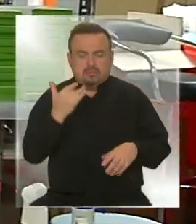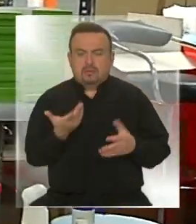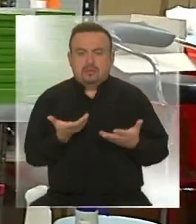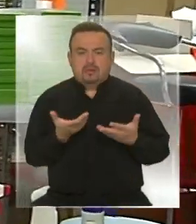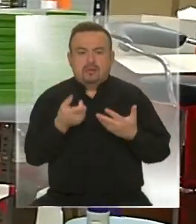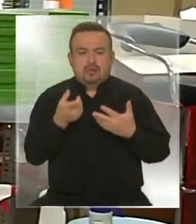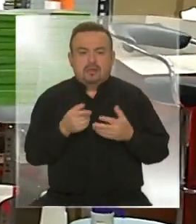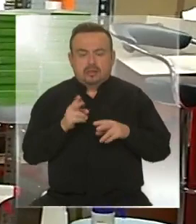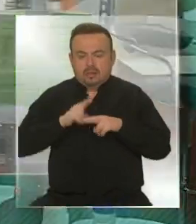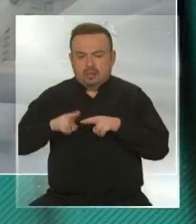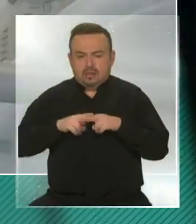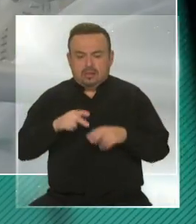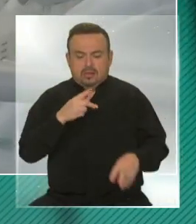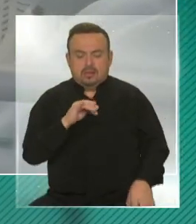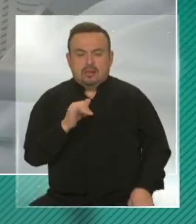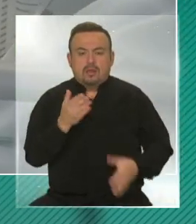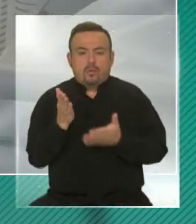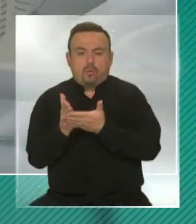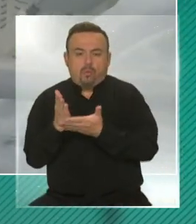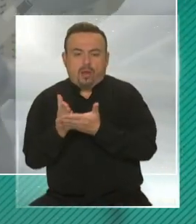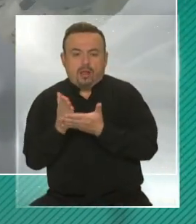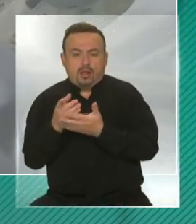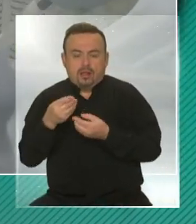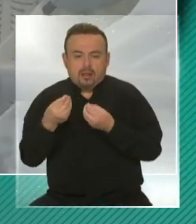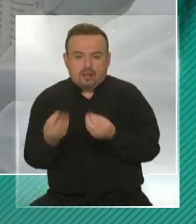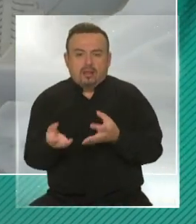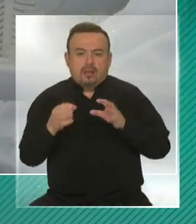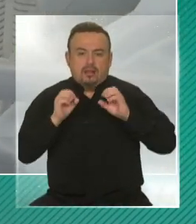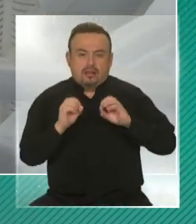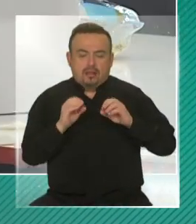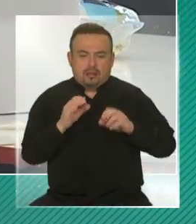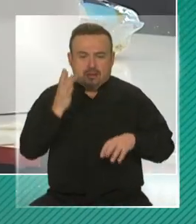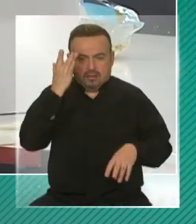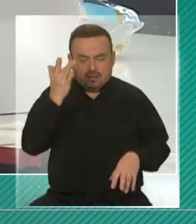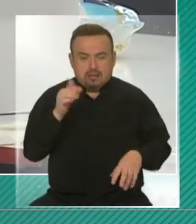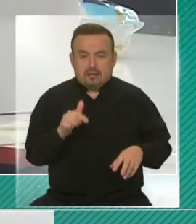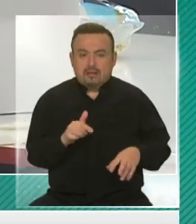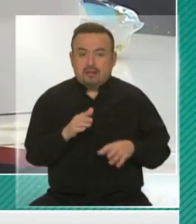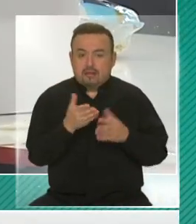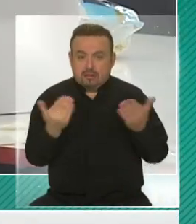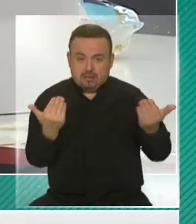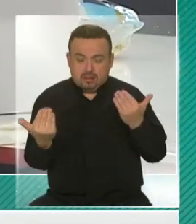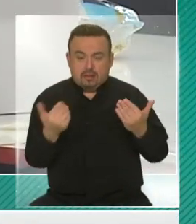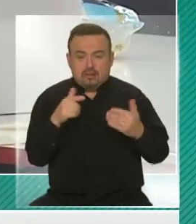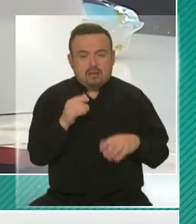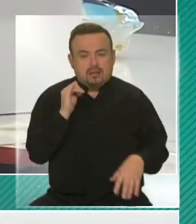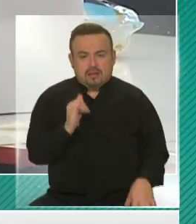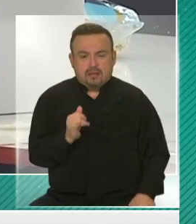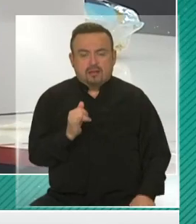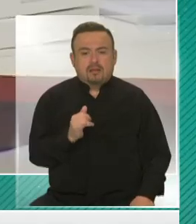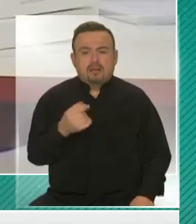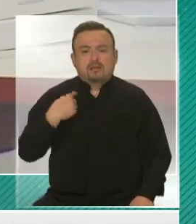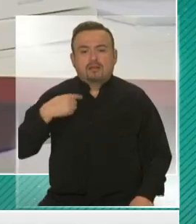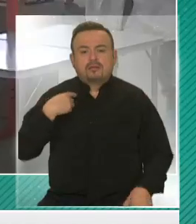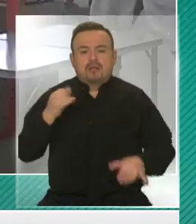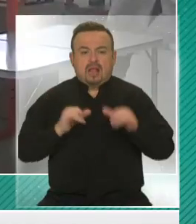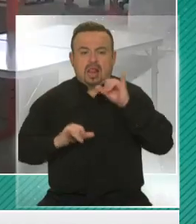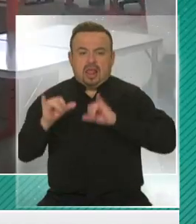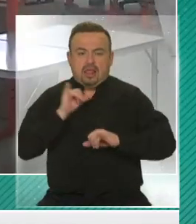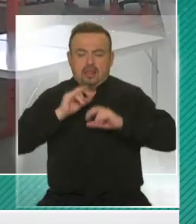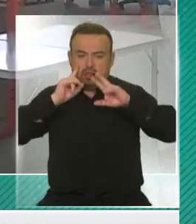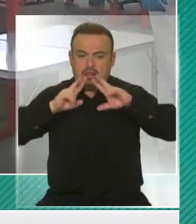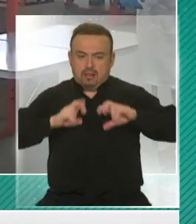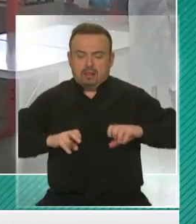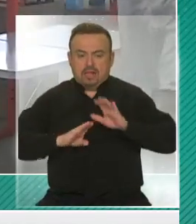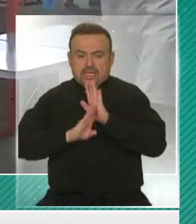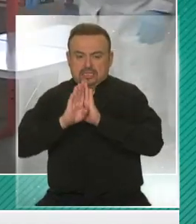Desarrollamos kits para las escuelas y facilitar la enseñanza de la ciencia. En paralelo, siempre hemos tenido también un laboratorio de investigación